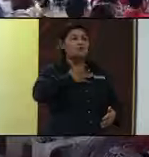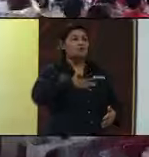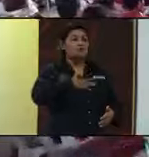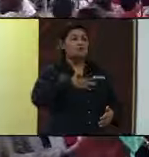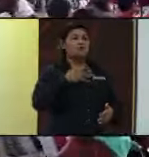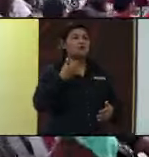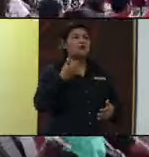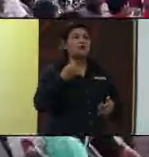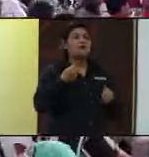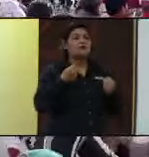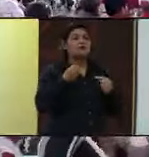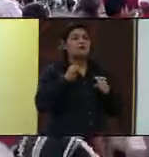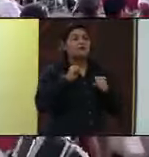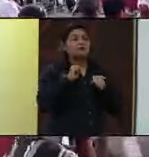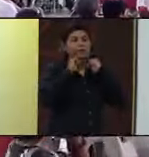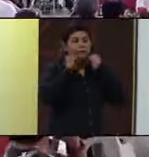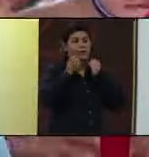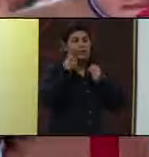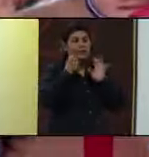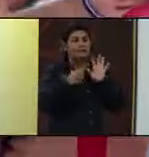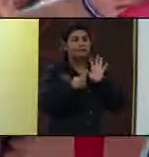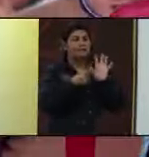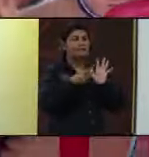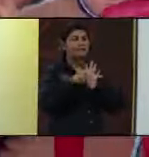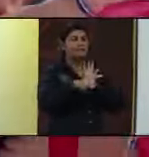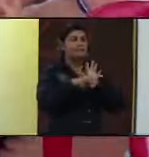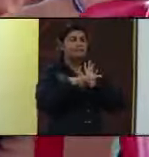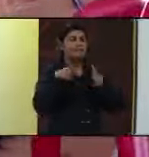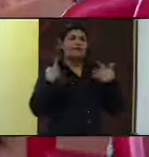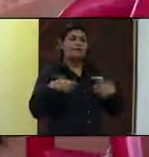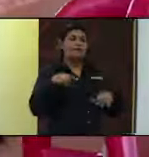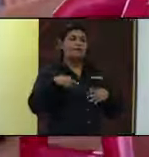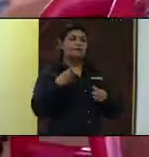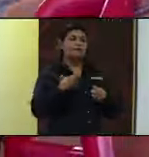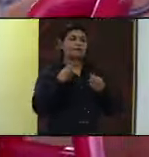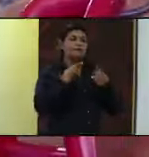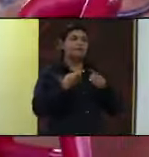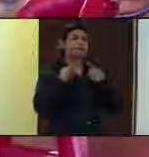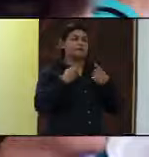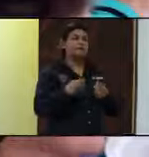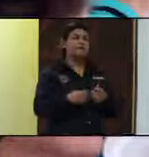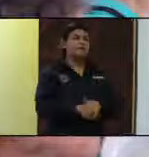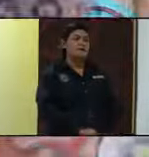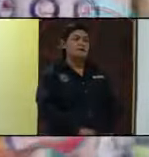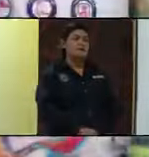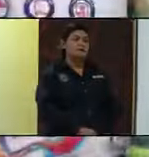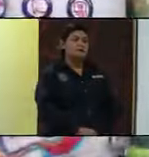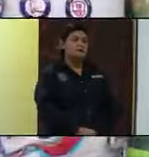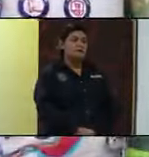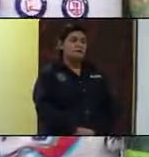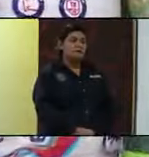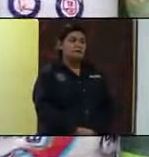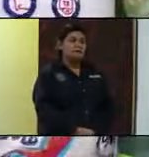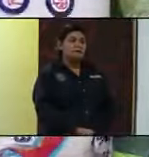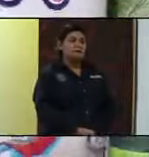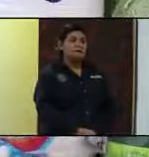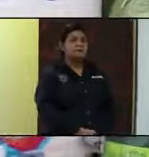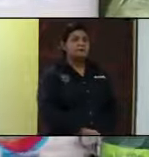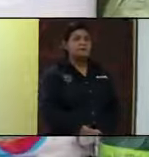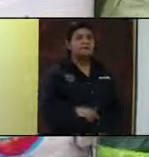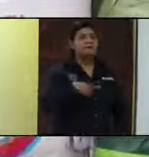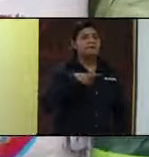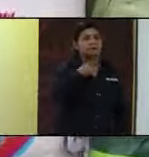Les comparto un resumen de esta primera semana maratónica de entregas de despensas. Decirles,